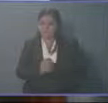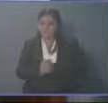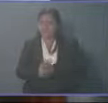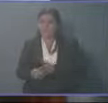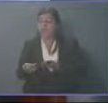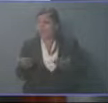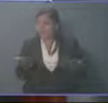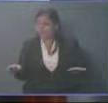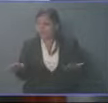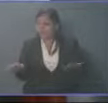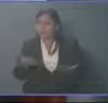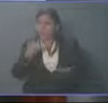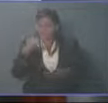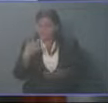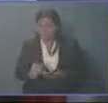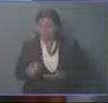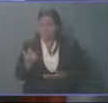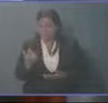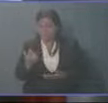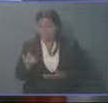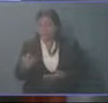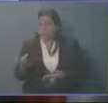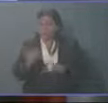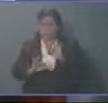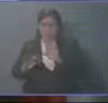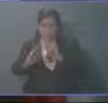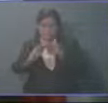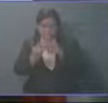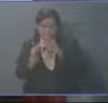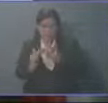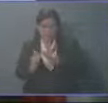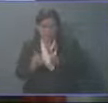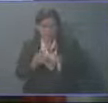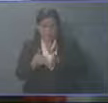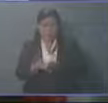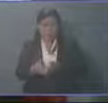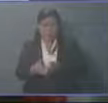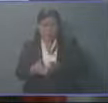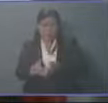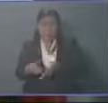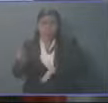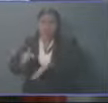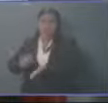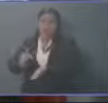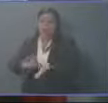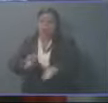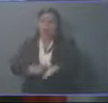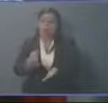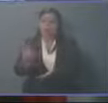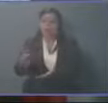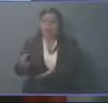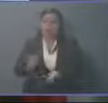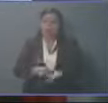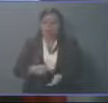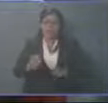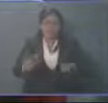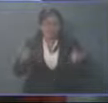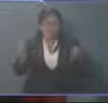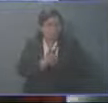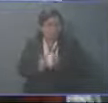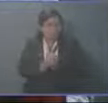cierto que la PNC en algunas comunidades te empieza a cobrar a la gente que anda en la calle, eso es